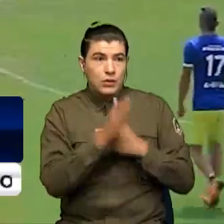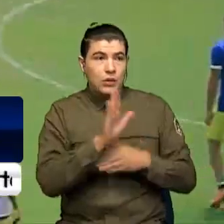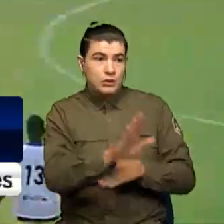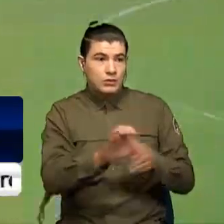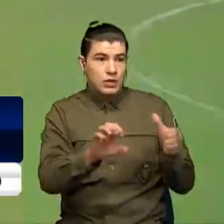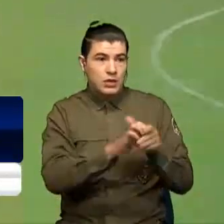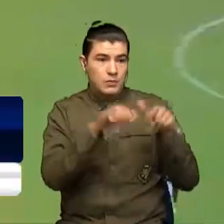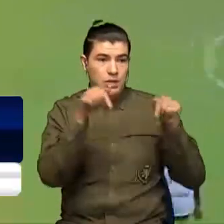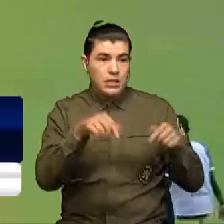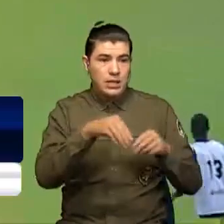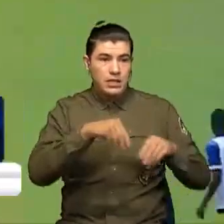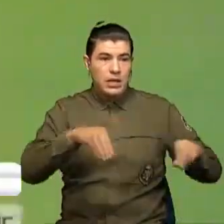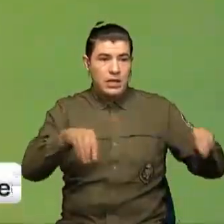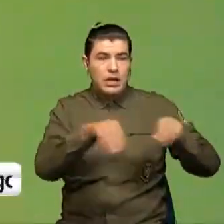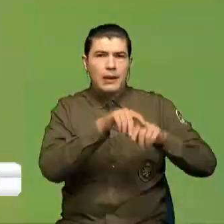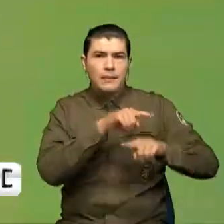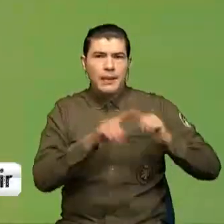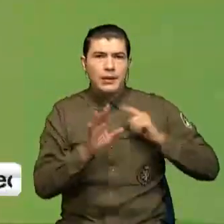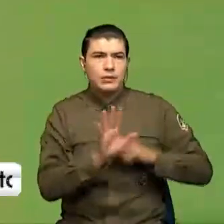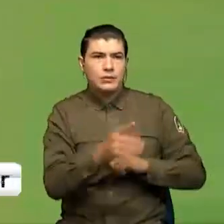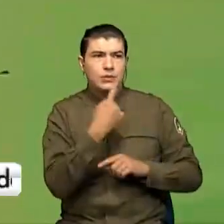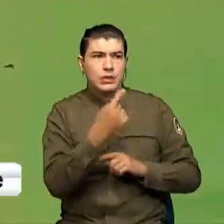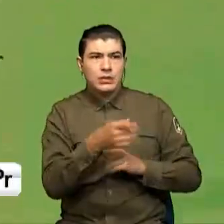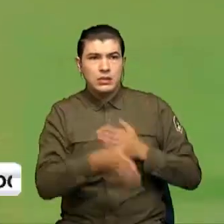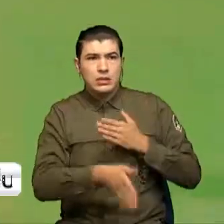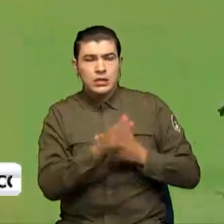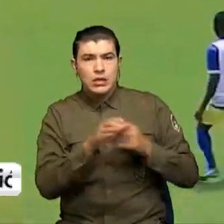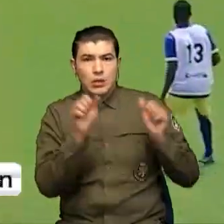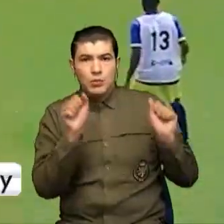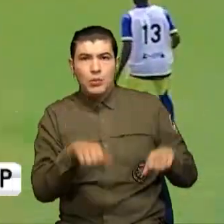de su tierra las probabilidades de que continúe pueden estar lejos